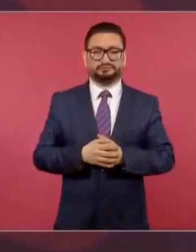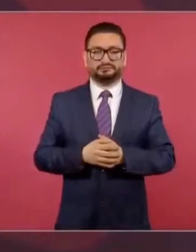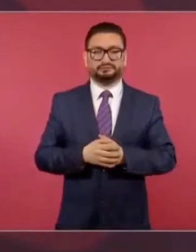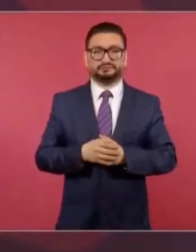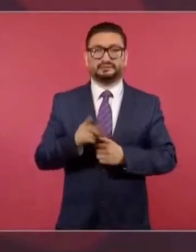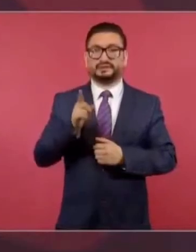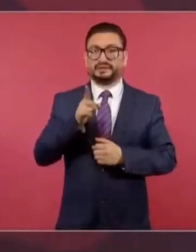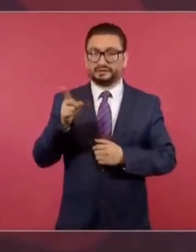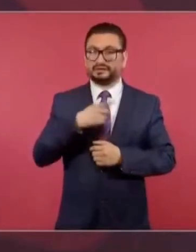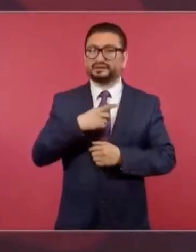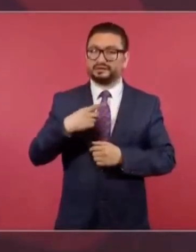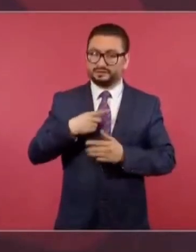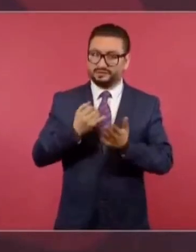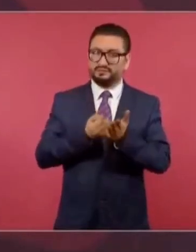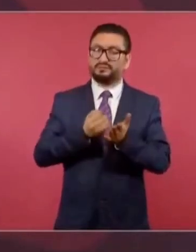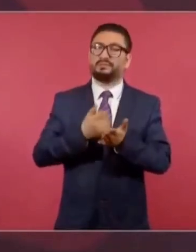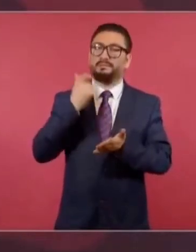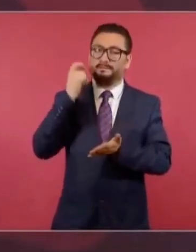tenían que pagar el impuesto.